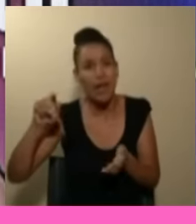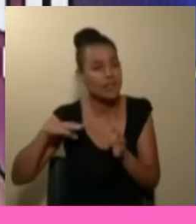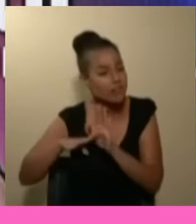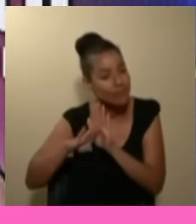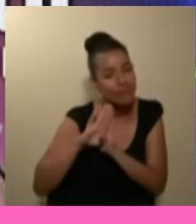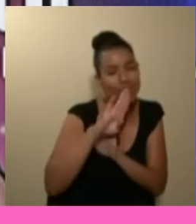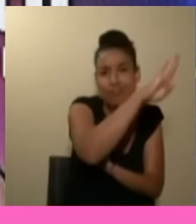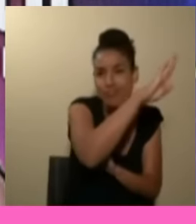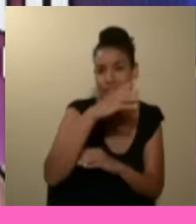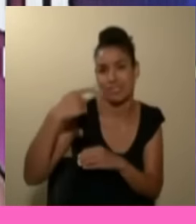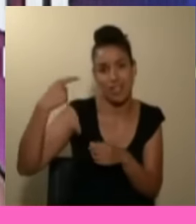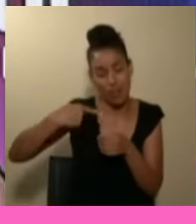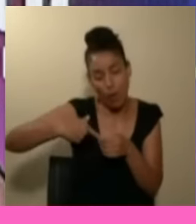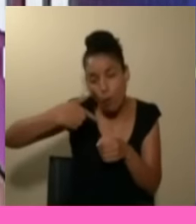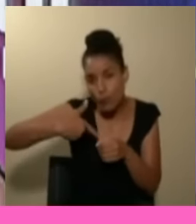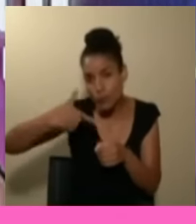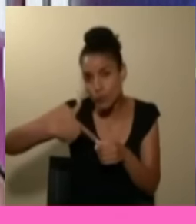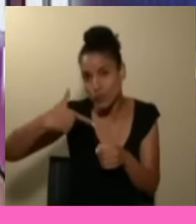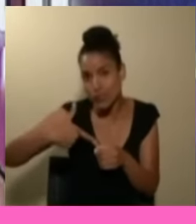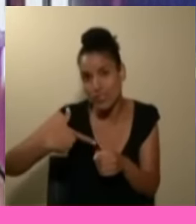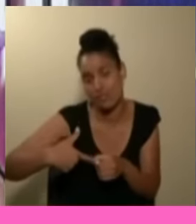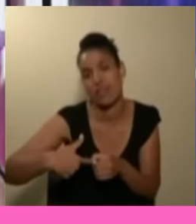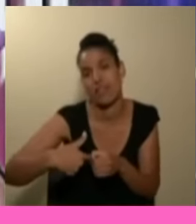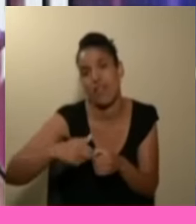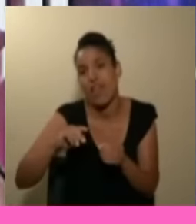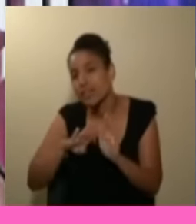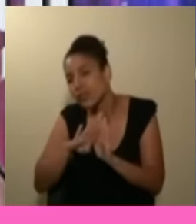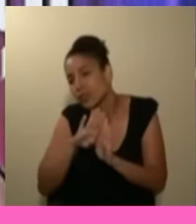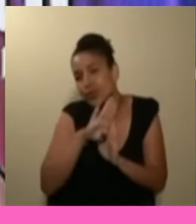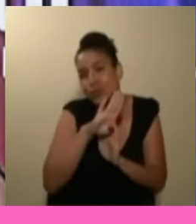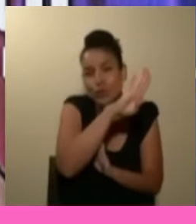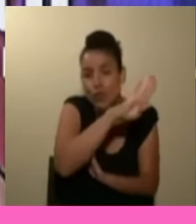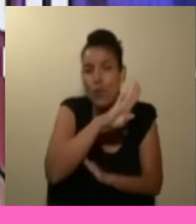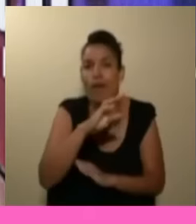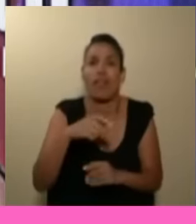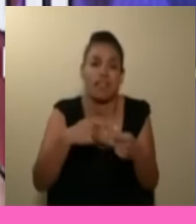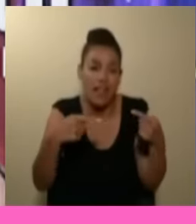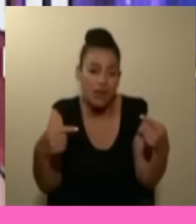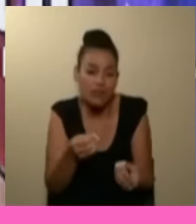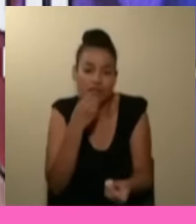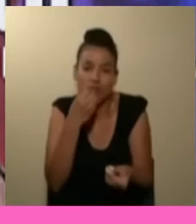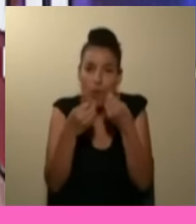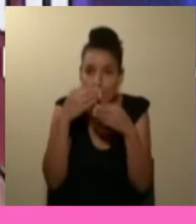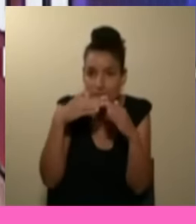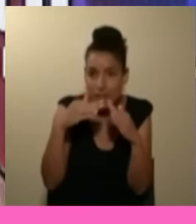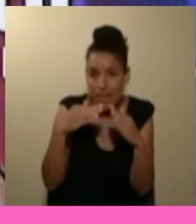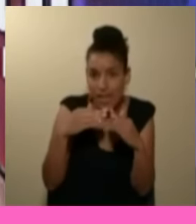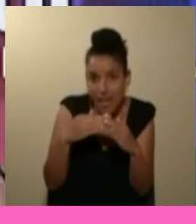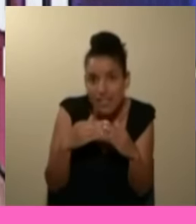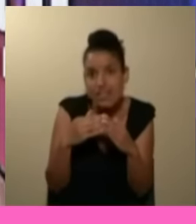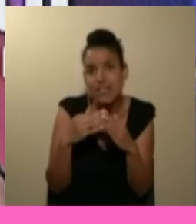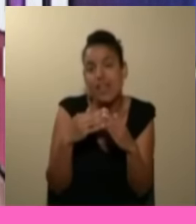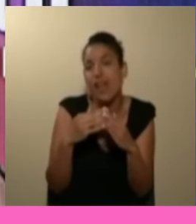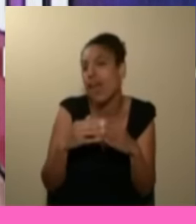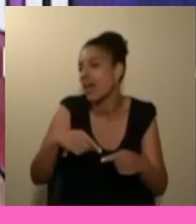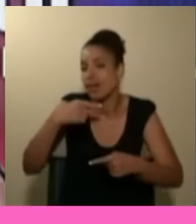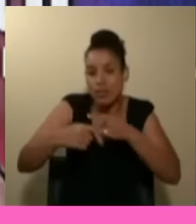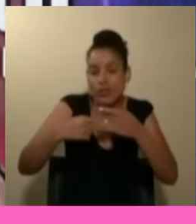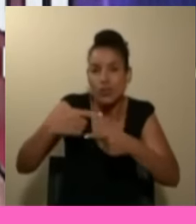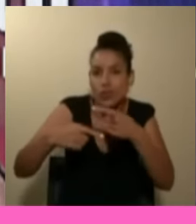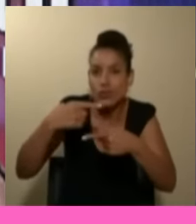las tarifas del combustible, de la suba de los precios de la canasta familiar de manera sistemática y permanente,